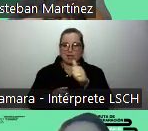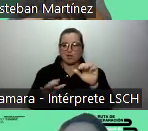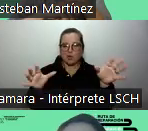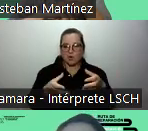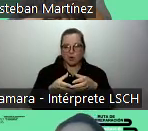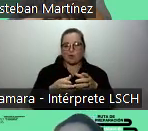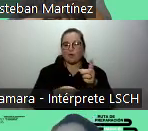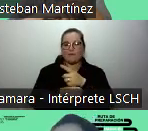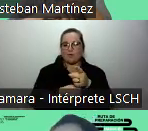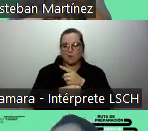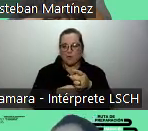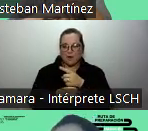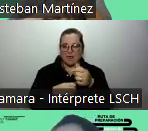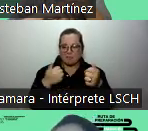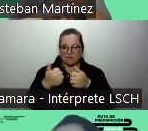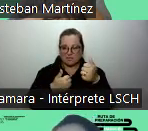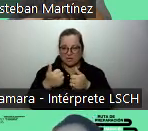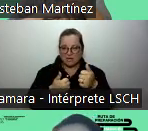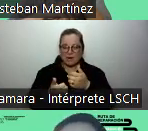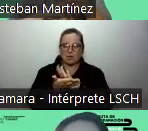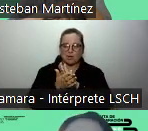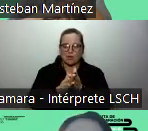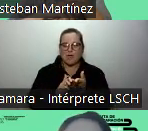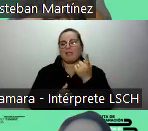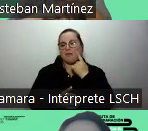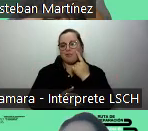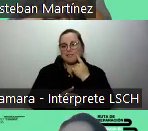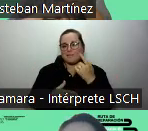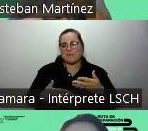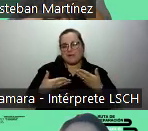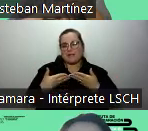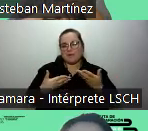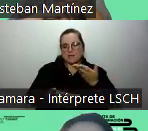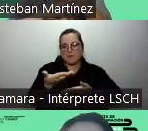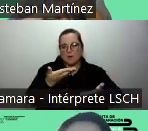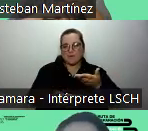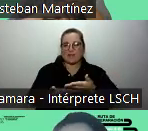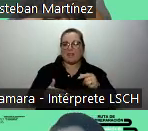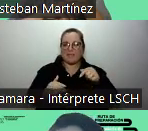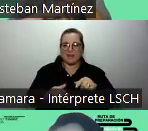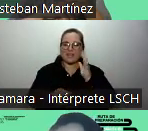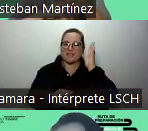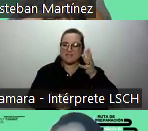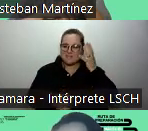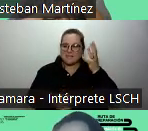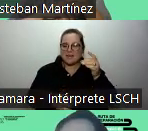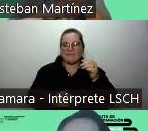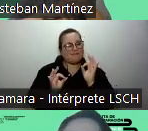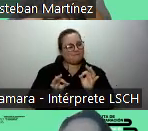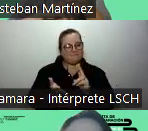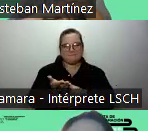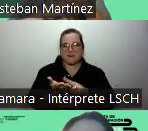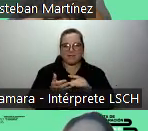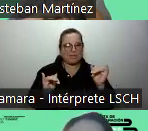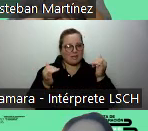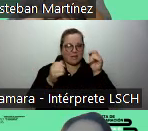profesional cierto por todo este conocimiento y el entusiasmo compartido durante esta charla la verdad es que estuvo bastante dinámica